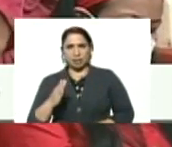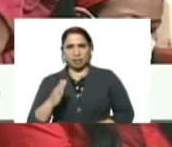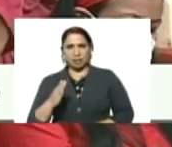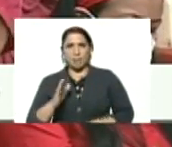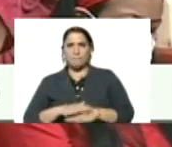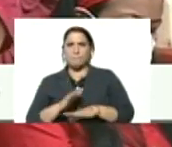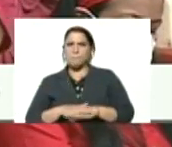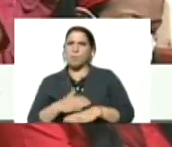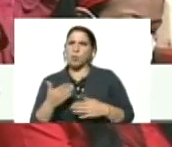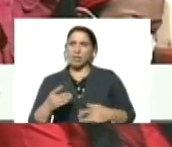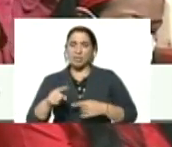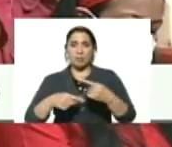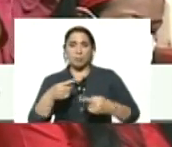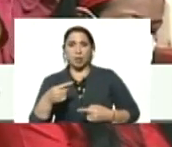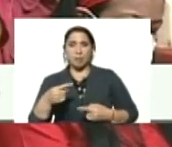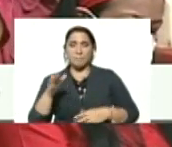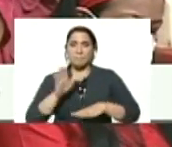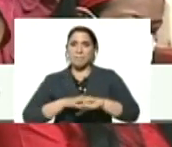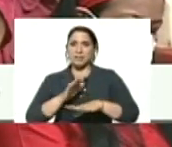a ocurrir